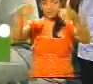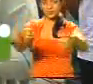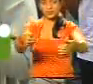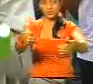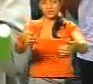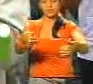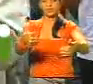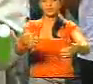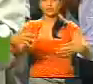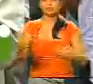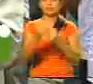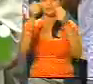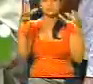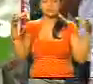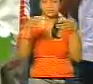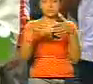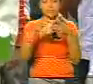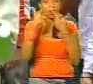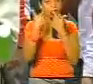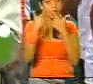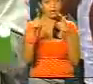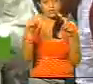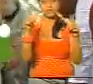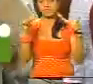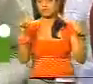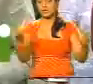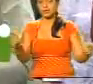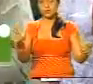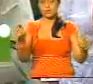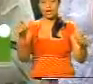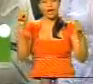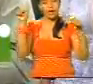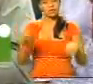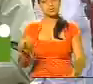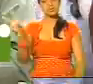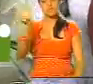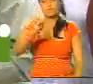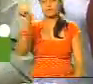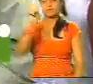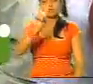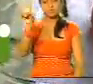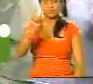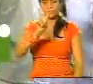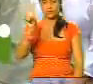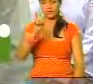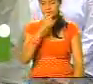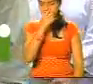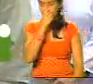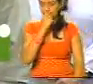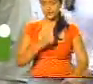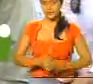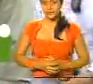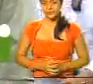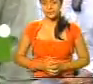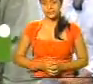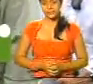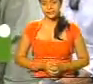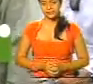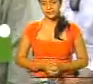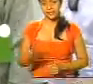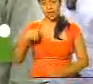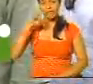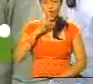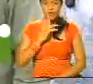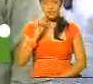conquistó definitivamente la libertad en los suelos de nuestra Venezuela. Bolívar de aquí